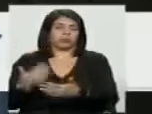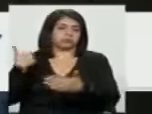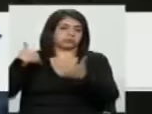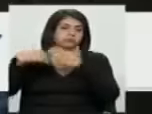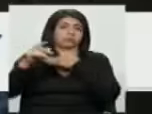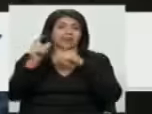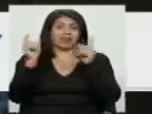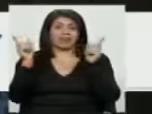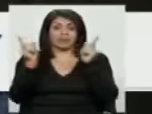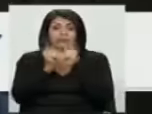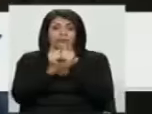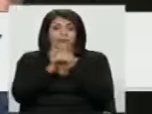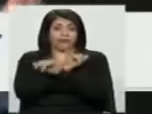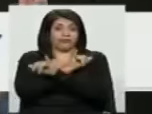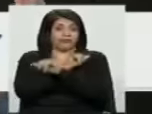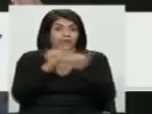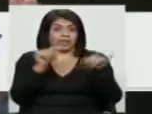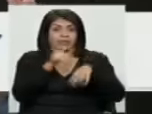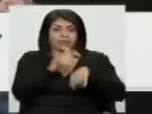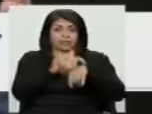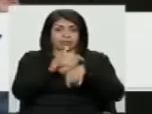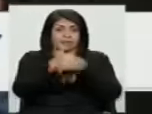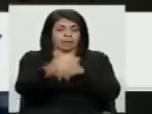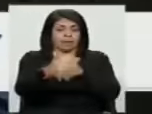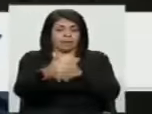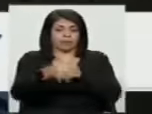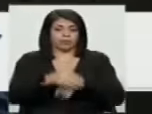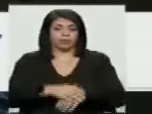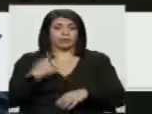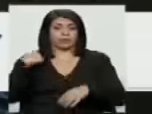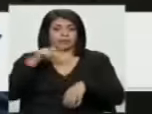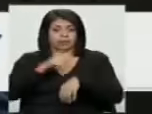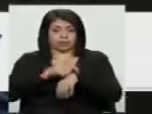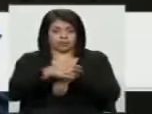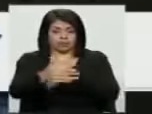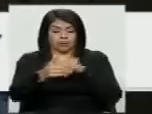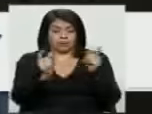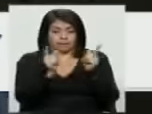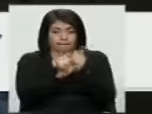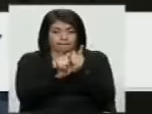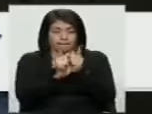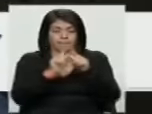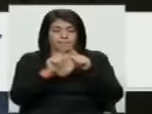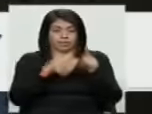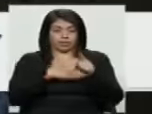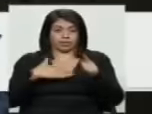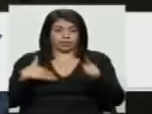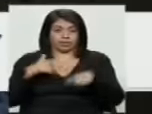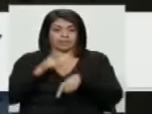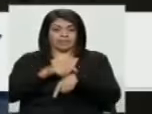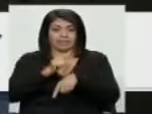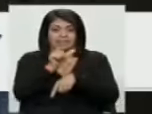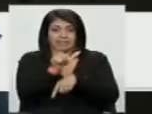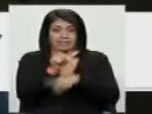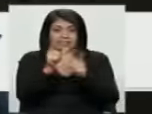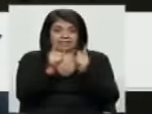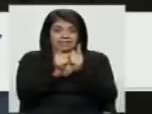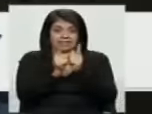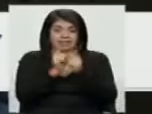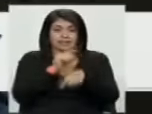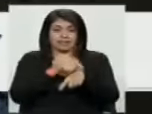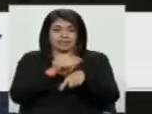un término dentro de ese lapso. El lapso tiene que terminar con un término, pero como la intención no es el tiempo,